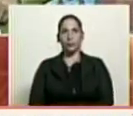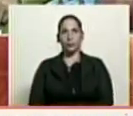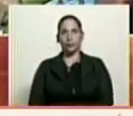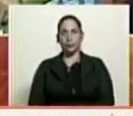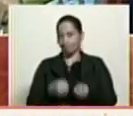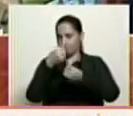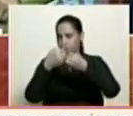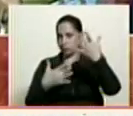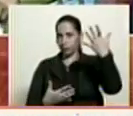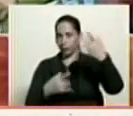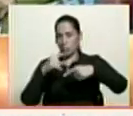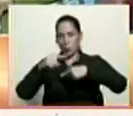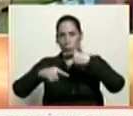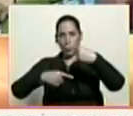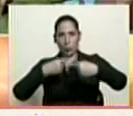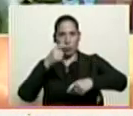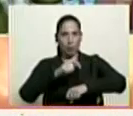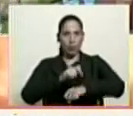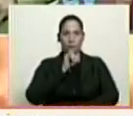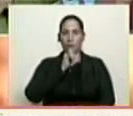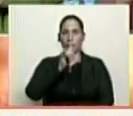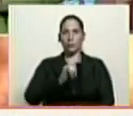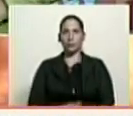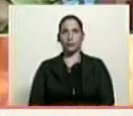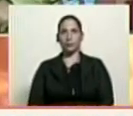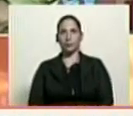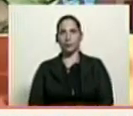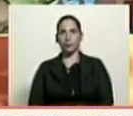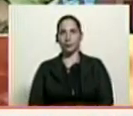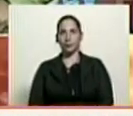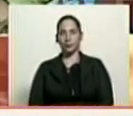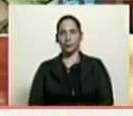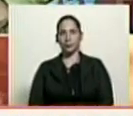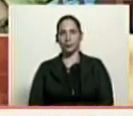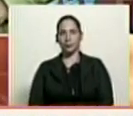ampliada en las próximas emisiones de La Noticia. De inmediato retornamos a Venezolana de Televisión. Adelante.